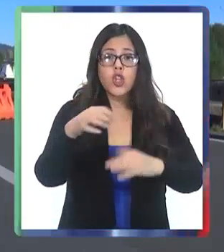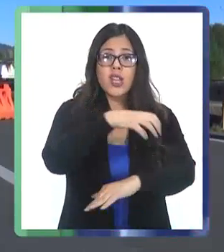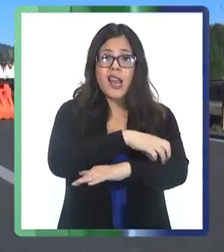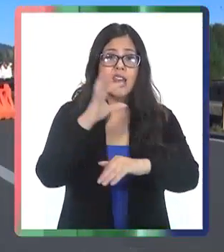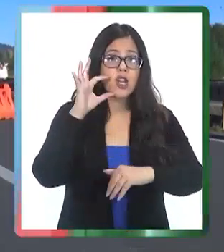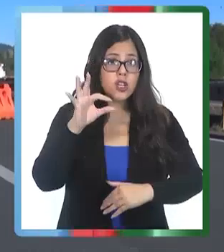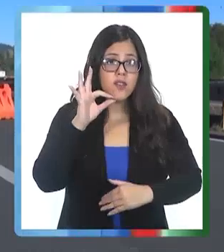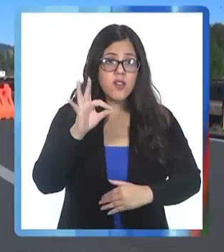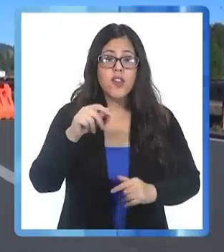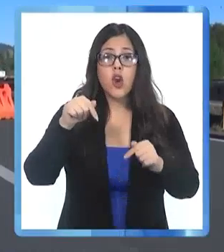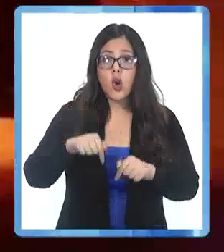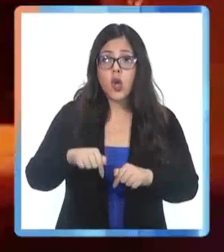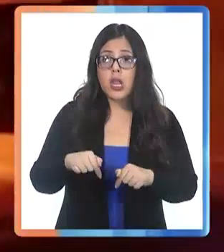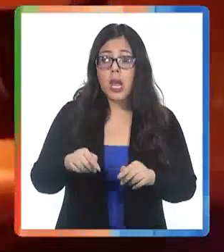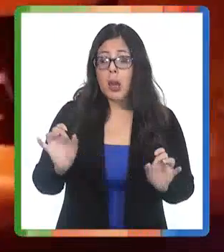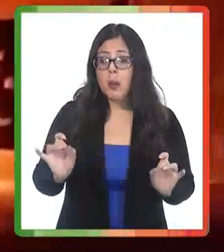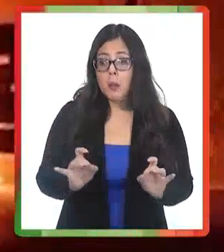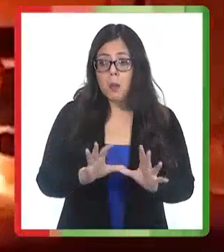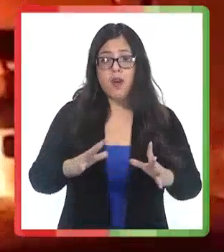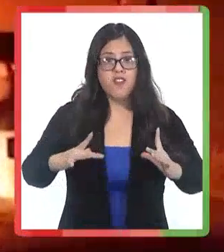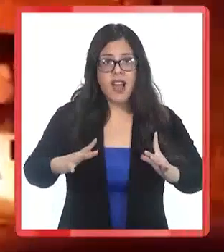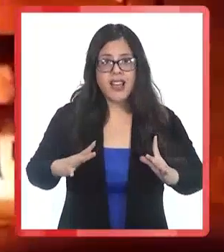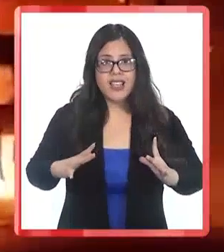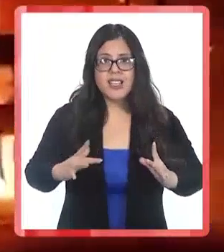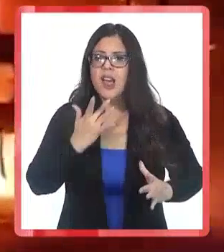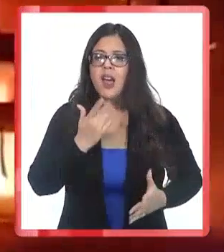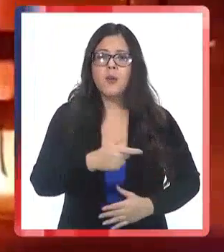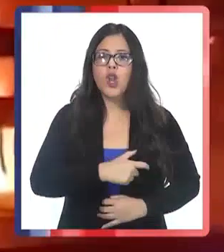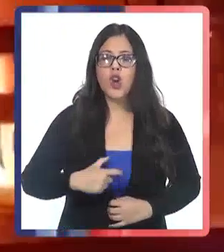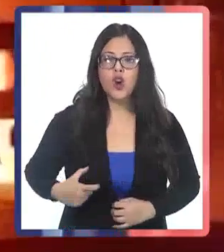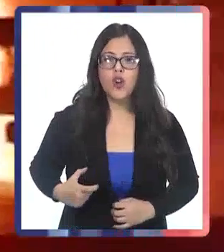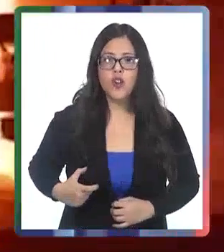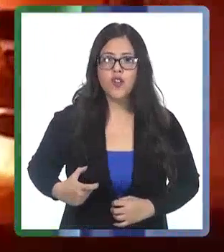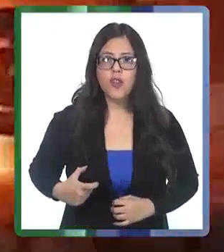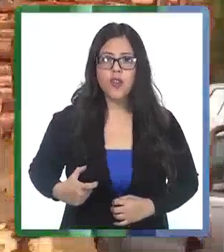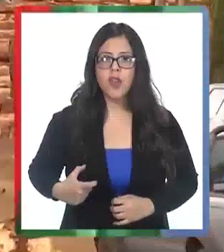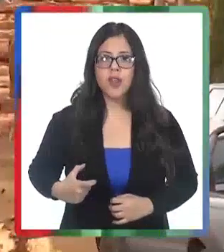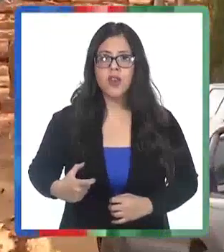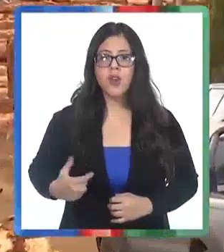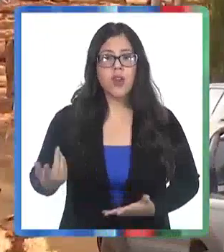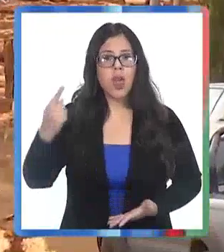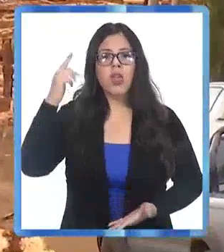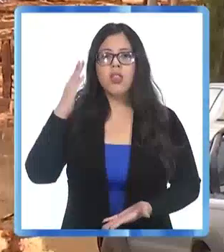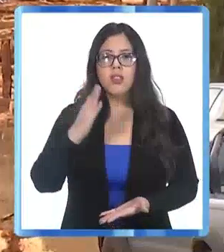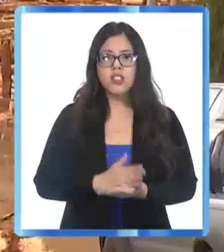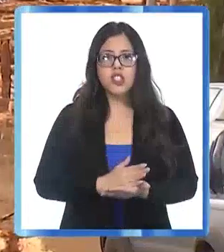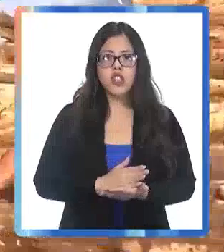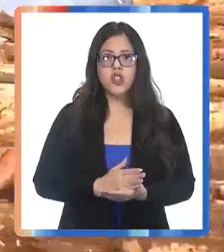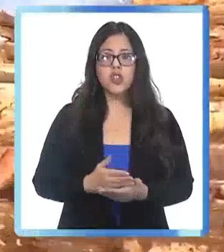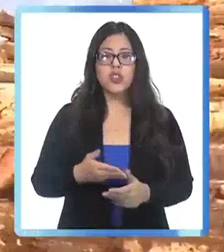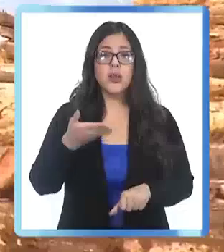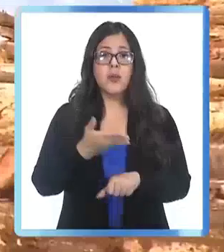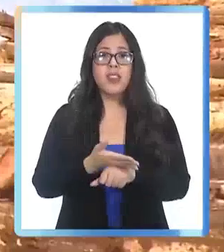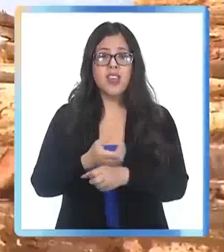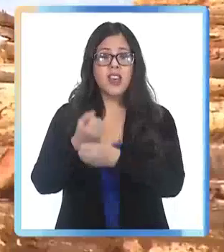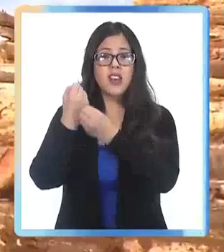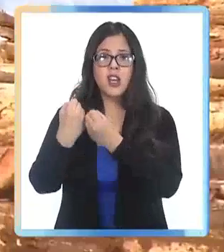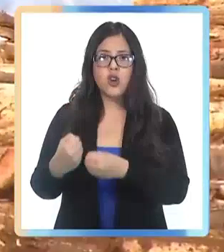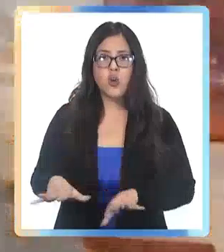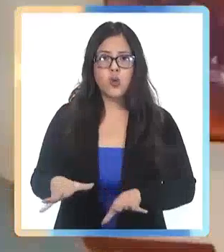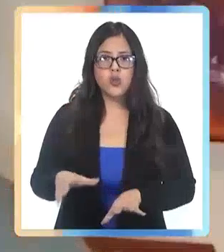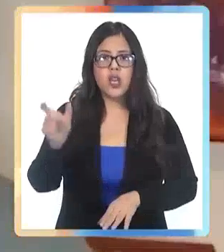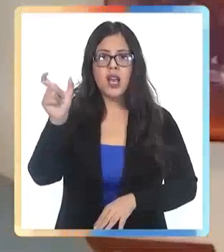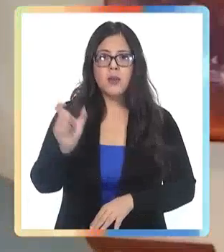Biobío hoy deben estar felices, pues, porque el gobierno ha tomado la decisión de pedirle la